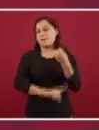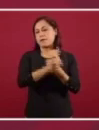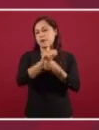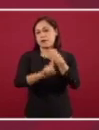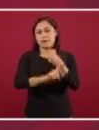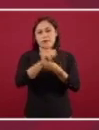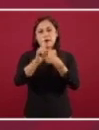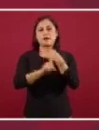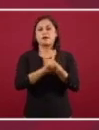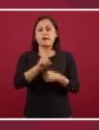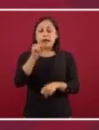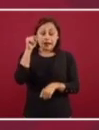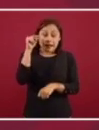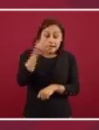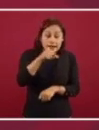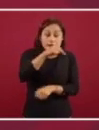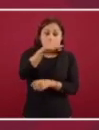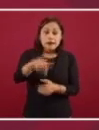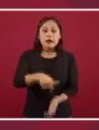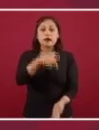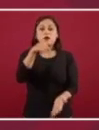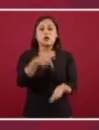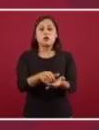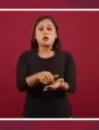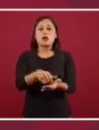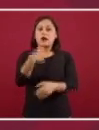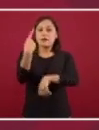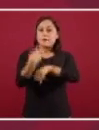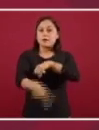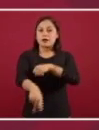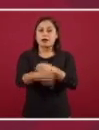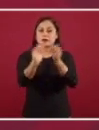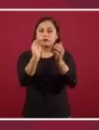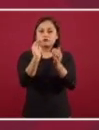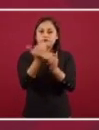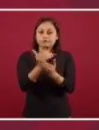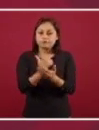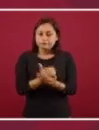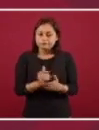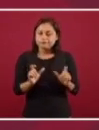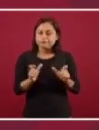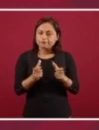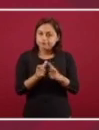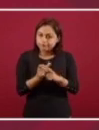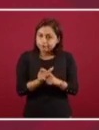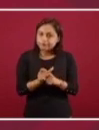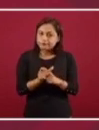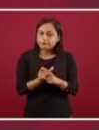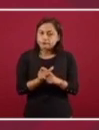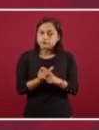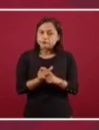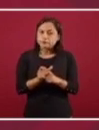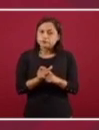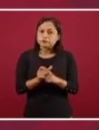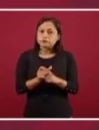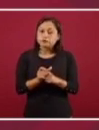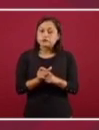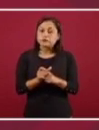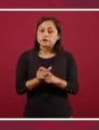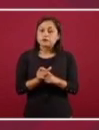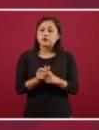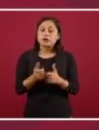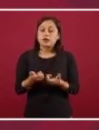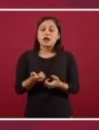bajó la incidencia, ahí se aplicó, incluso desde el sexenio pasado,